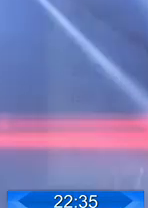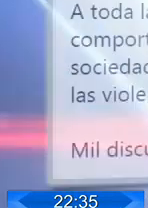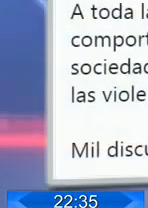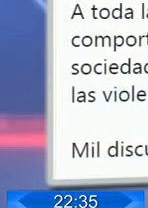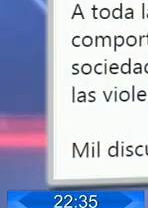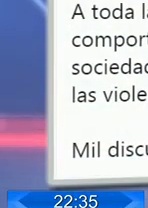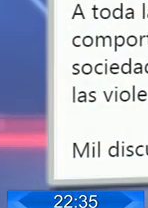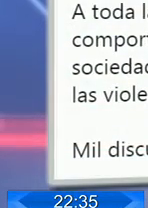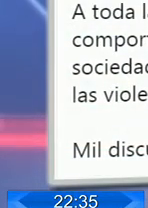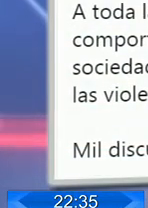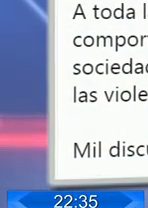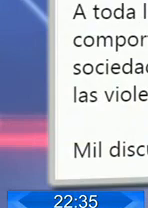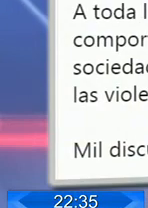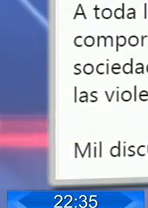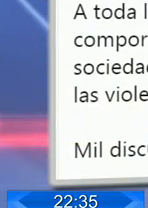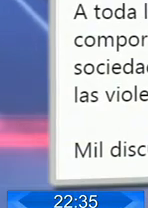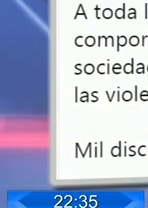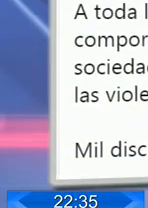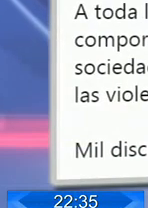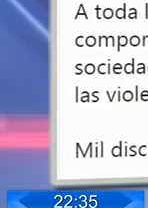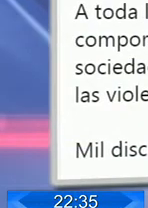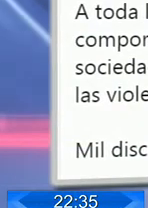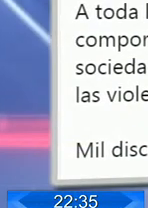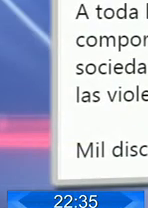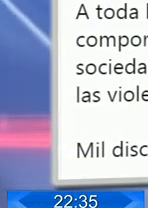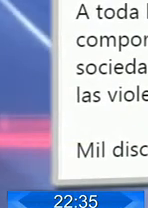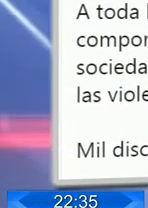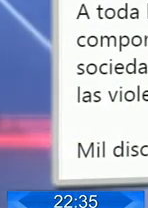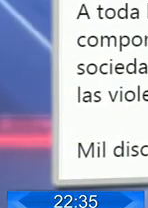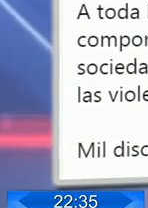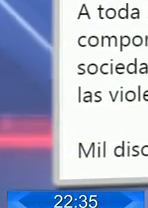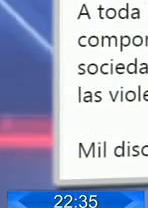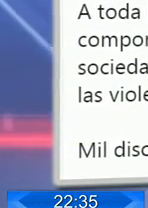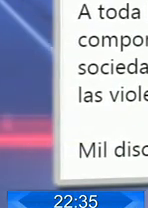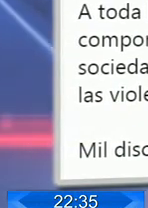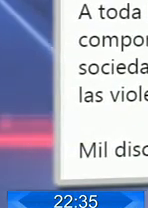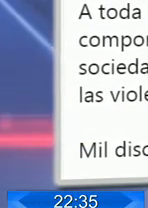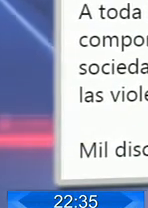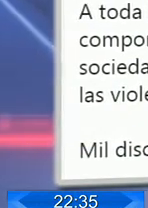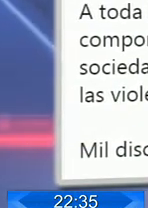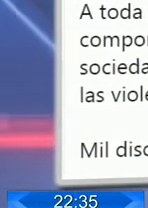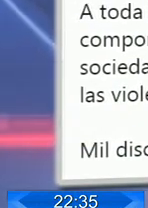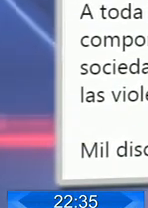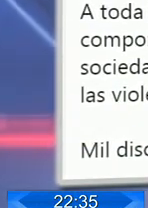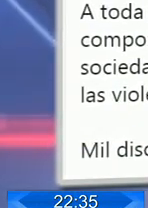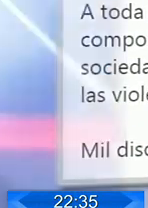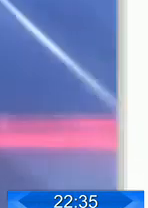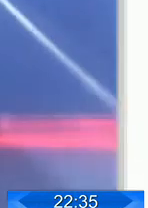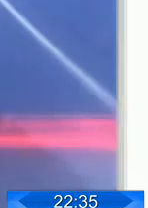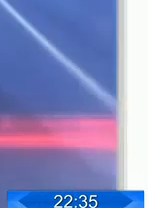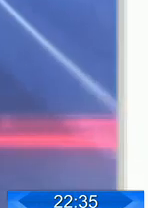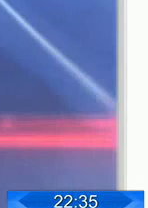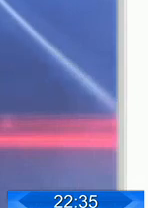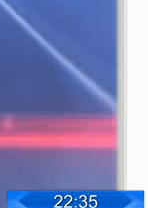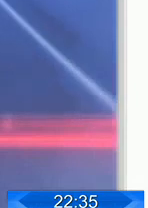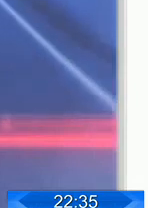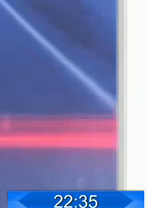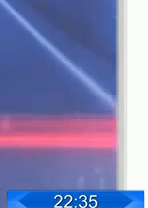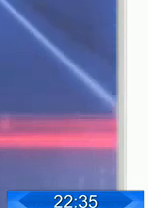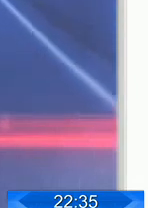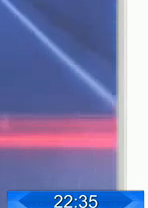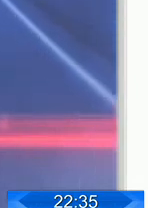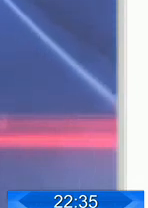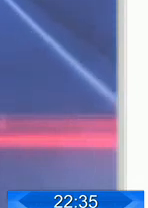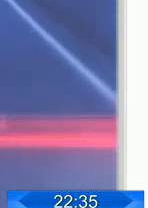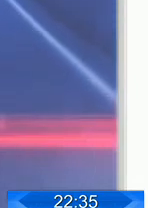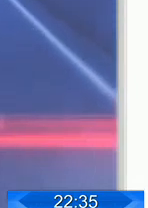aceptar. Debido a esta situación, la ministra del Interior, María Paula Romo, pidió disculpas mediante su cuenta de Twitter. Esto además de remitir un telegrama